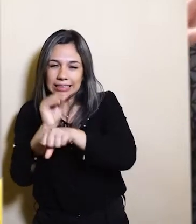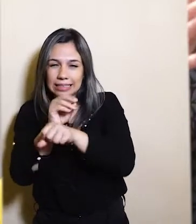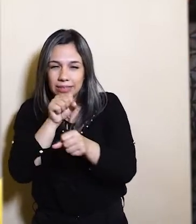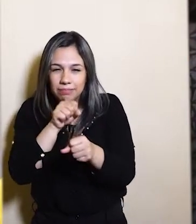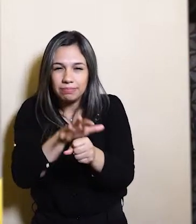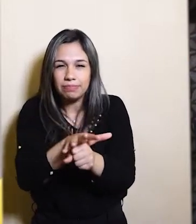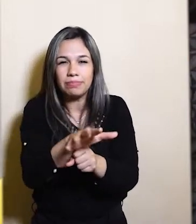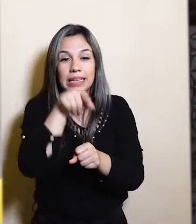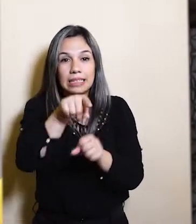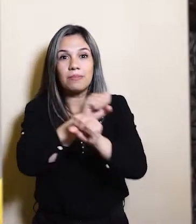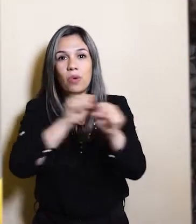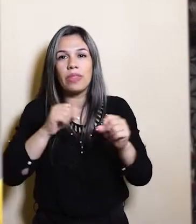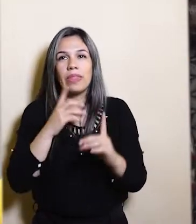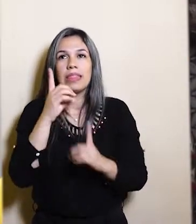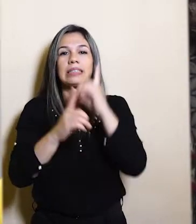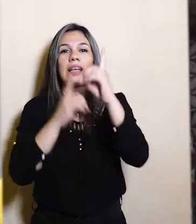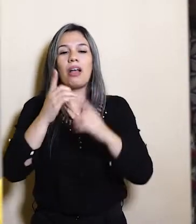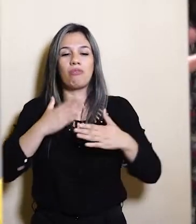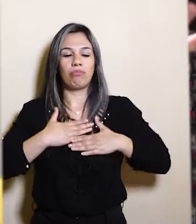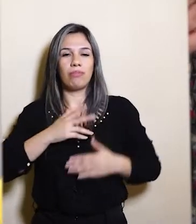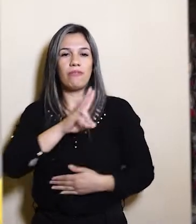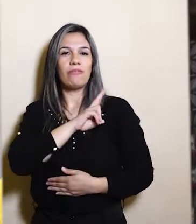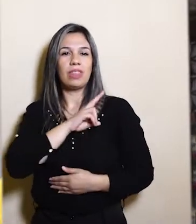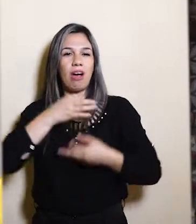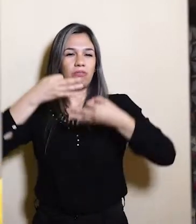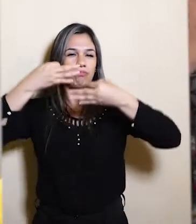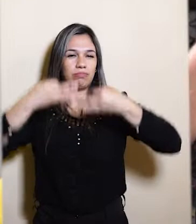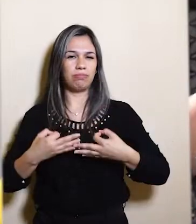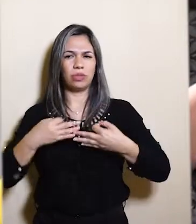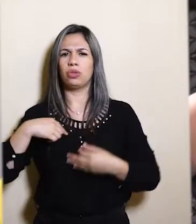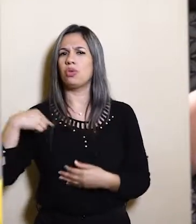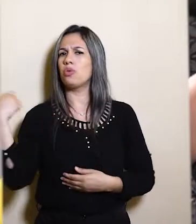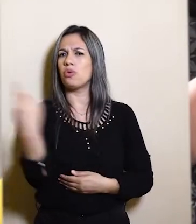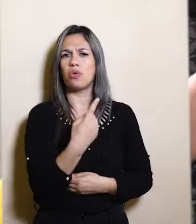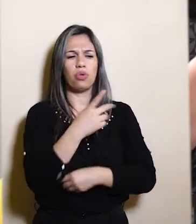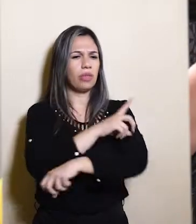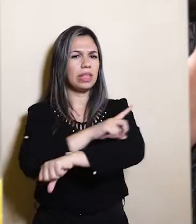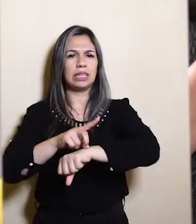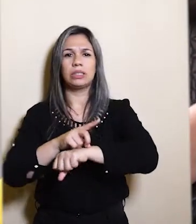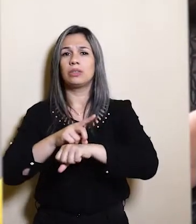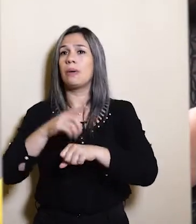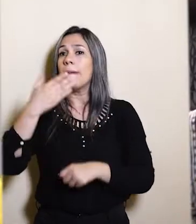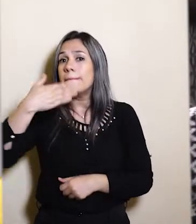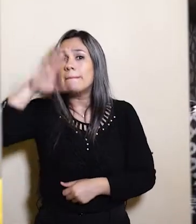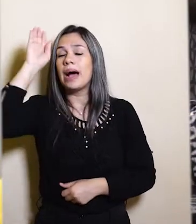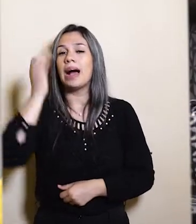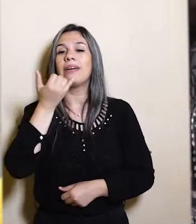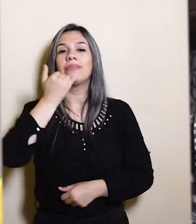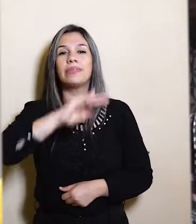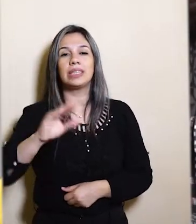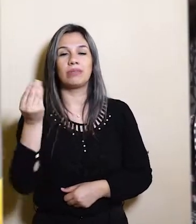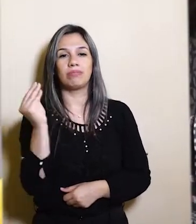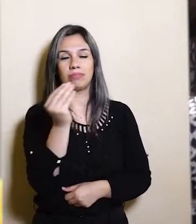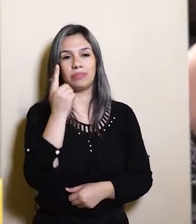el desarrollo del proyecto de vida digna que merecen todas las personas, pero particularmente las niñas, niños, adolescentes.